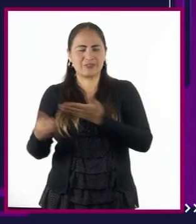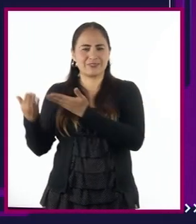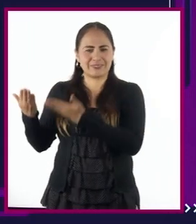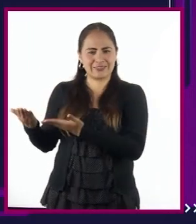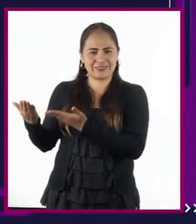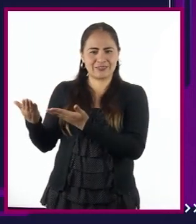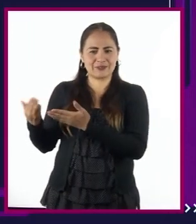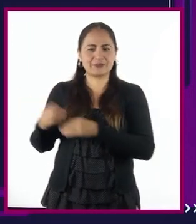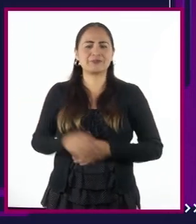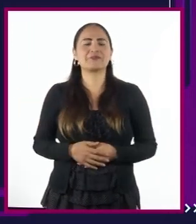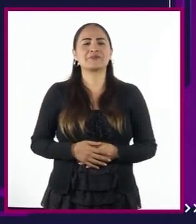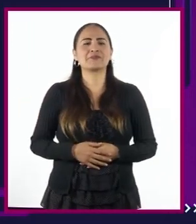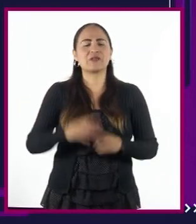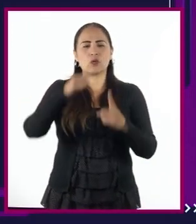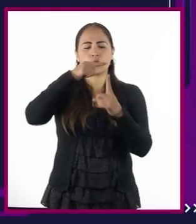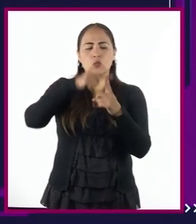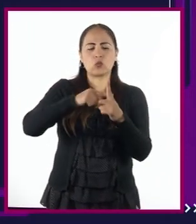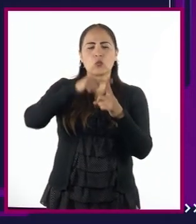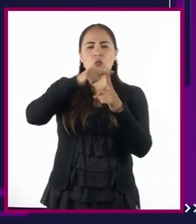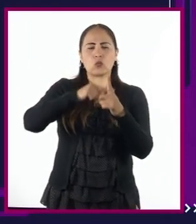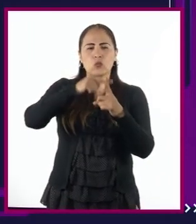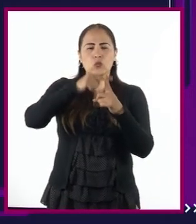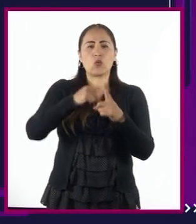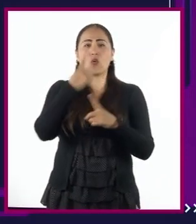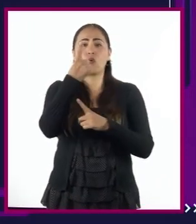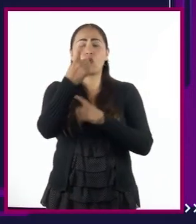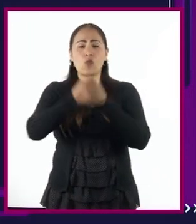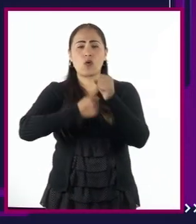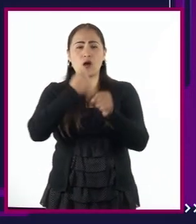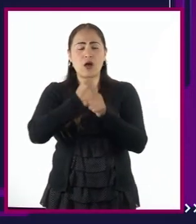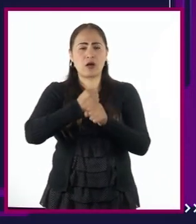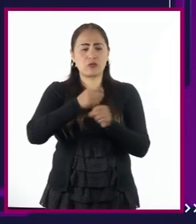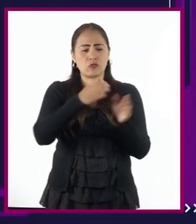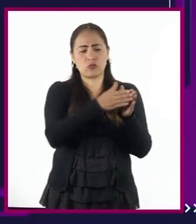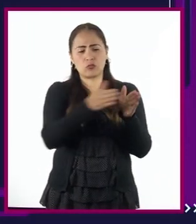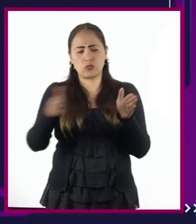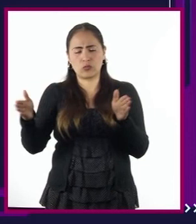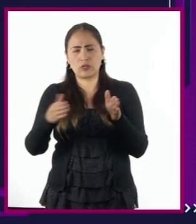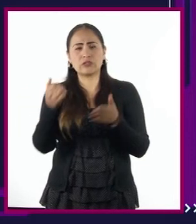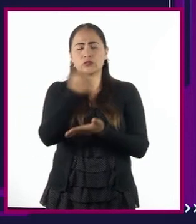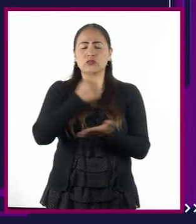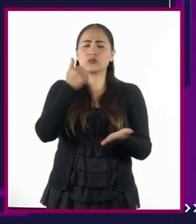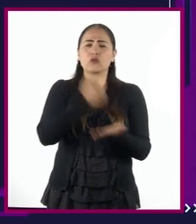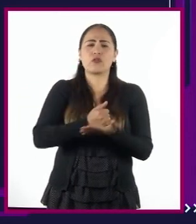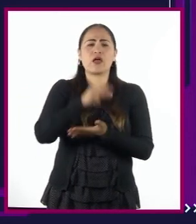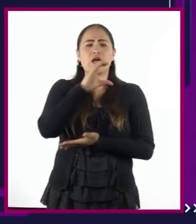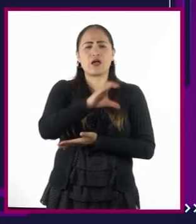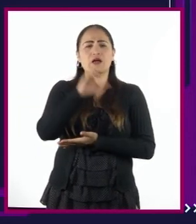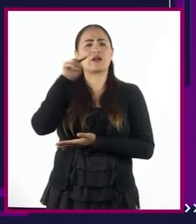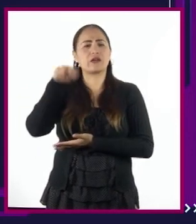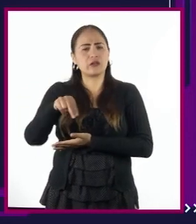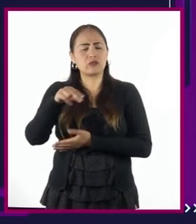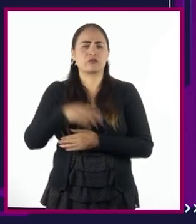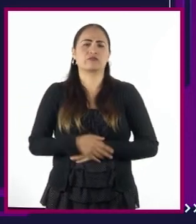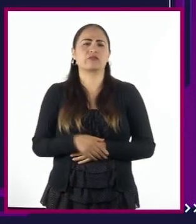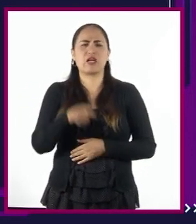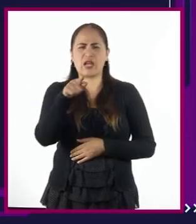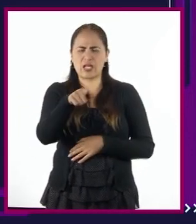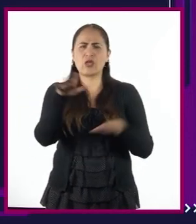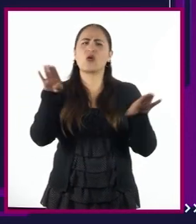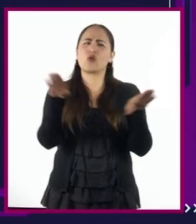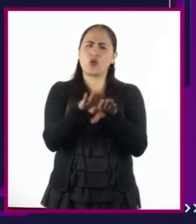las temperaturas registradas durante un año en la ciudad de Cancún. En ella se muestra cómo cambió